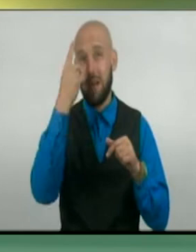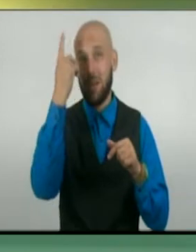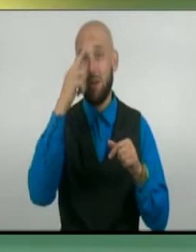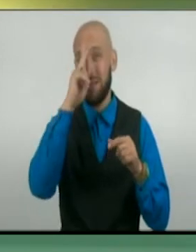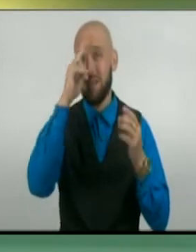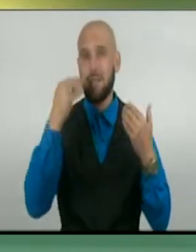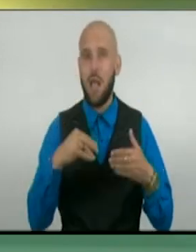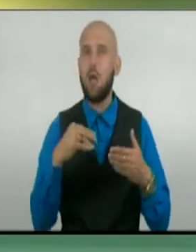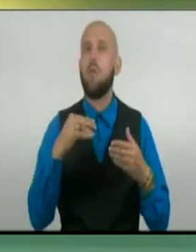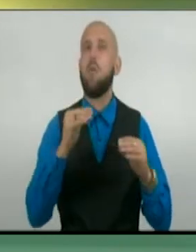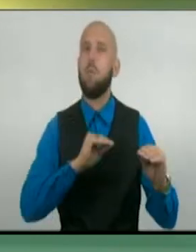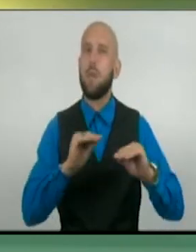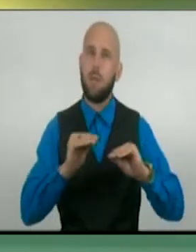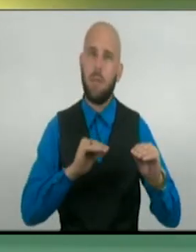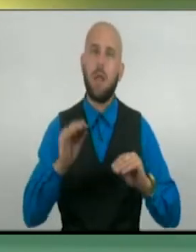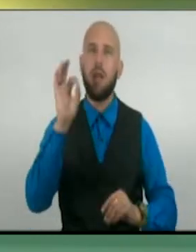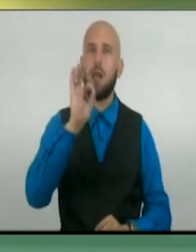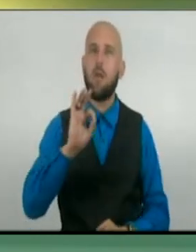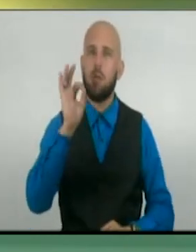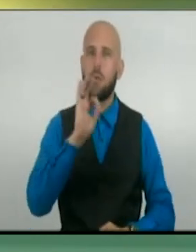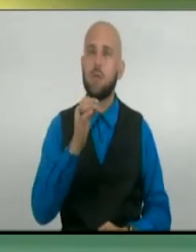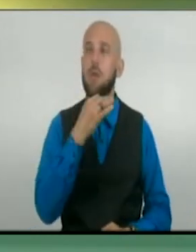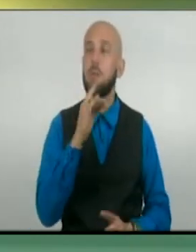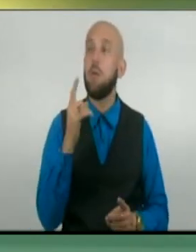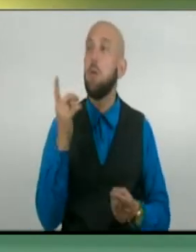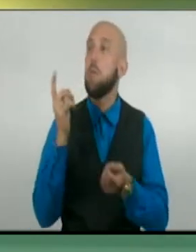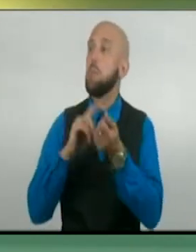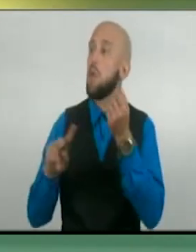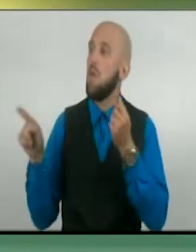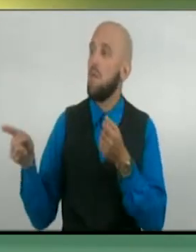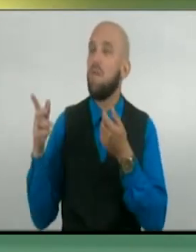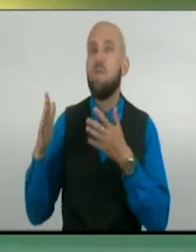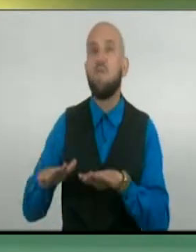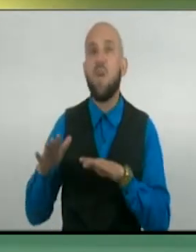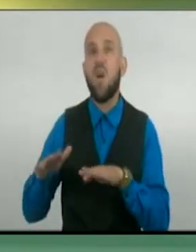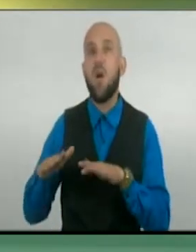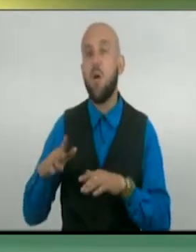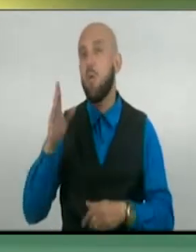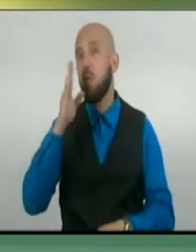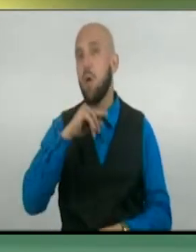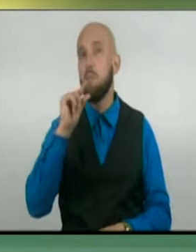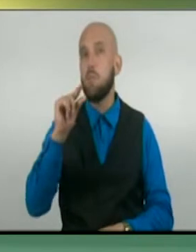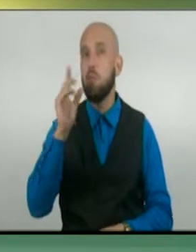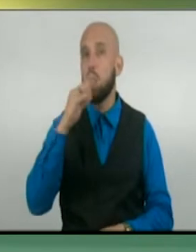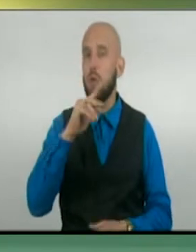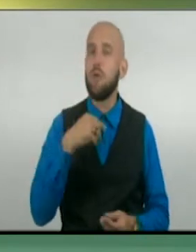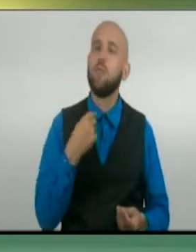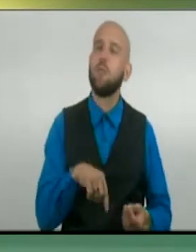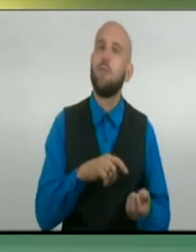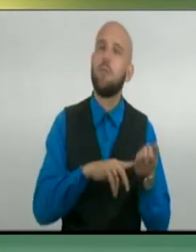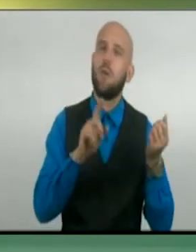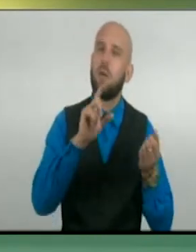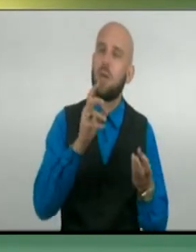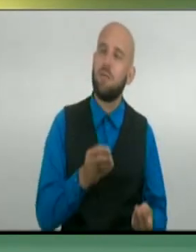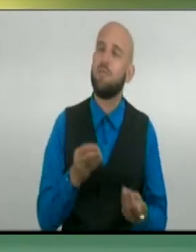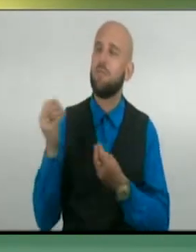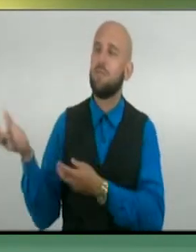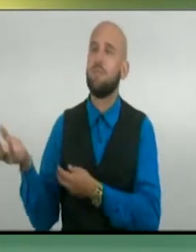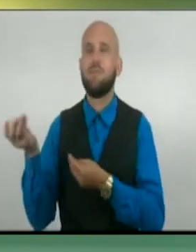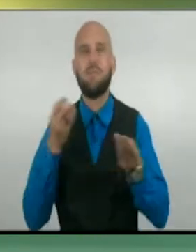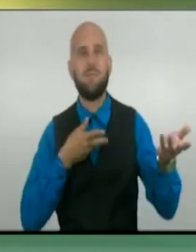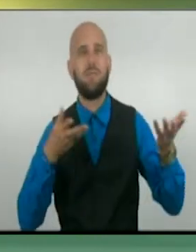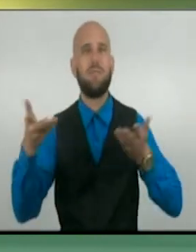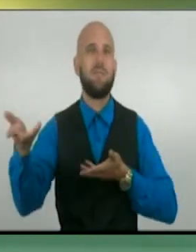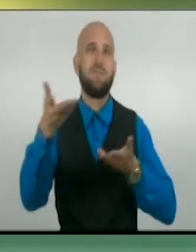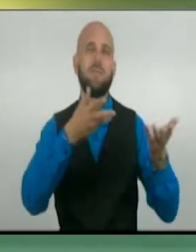provincias podamos aportar el componente que se necesita recuerdo en el programa del año pasado